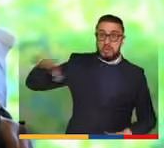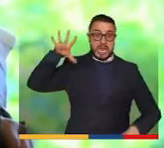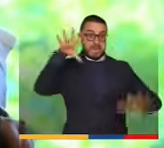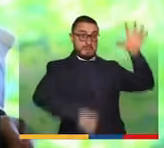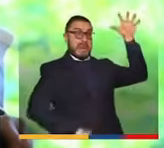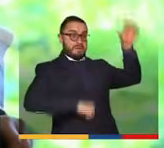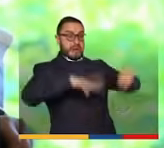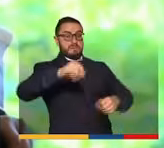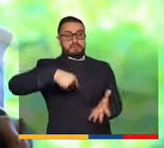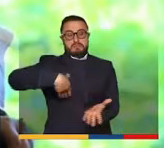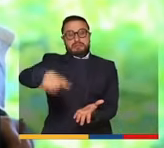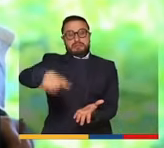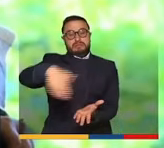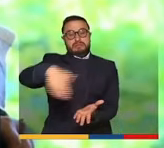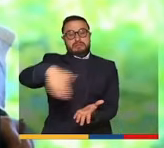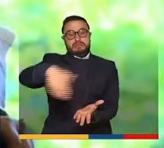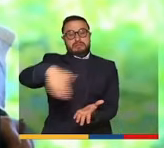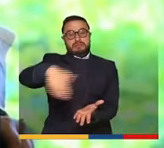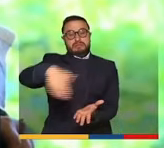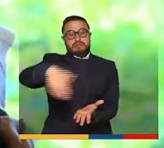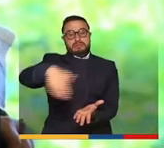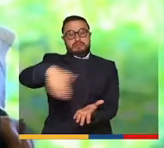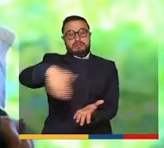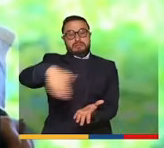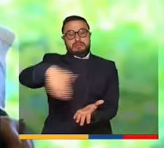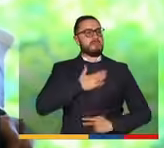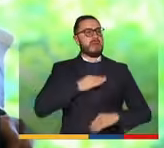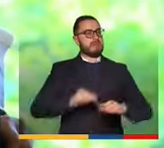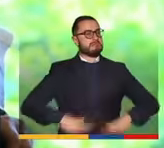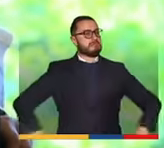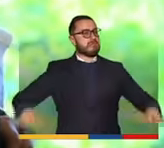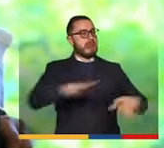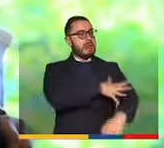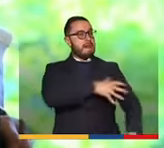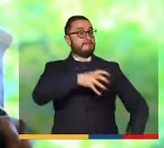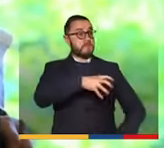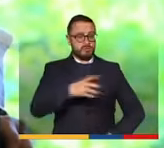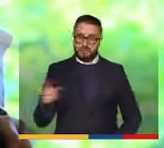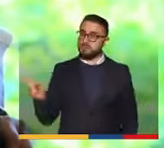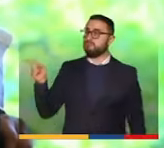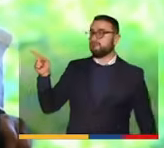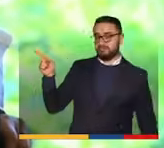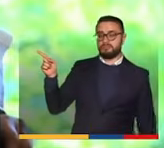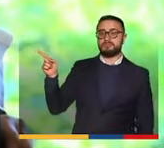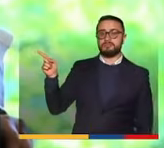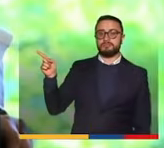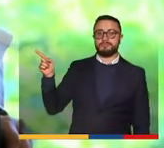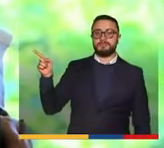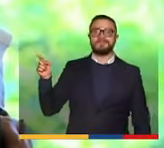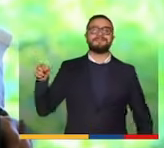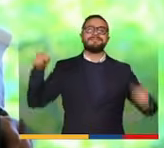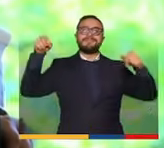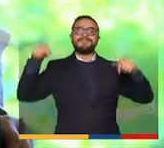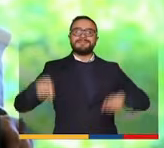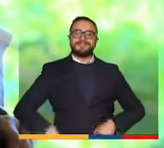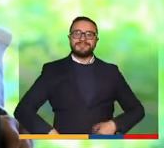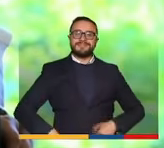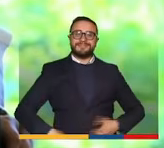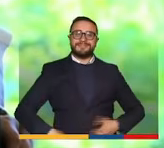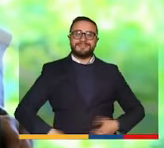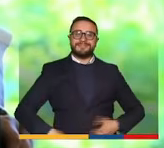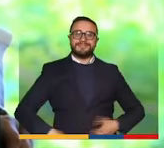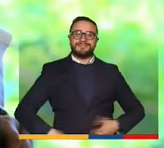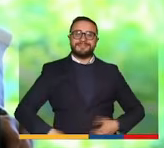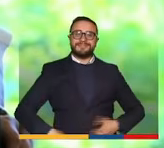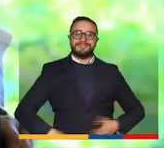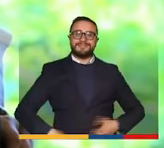en patrones, en dueños del poder. La independencia no quitó esa realidad